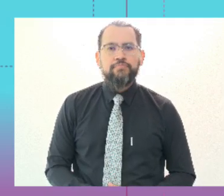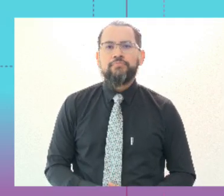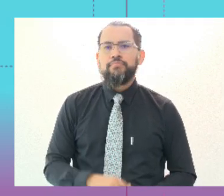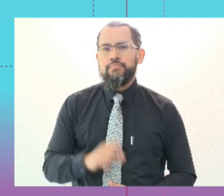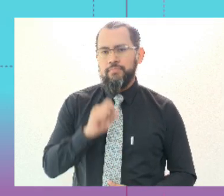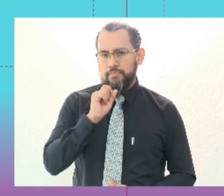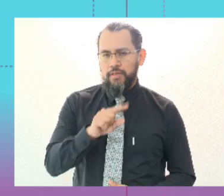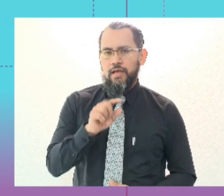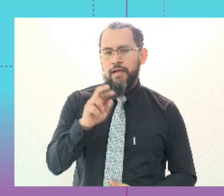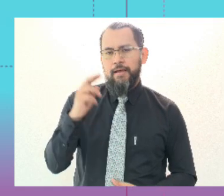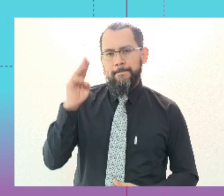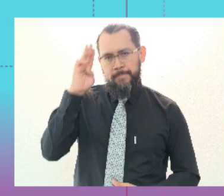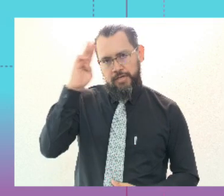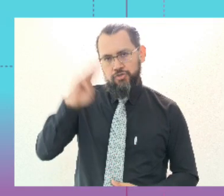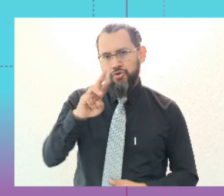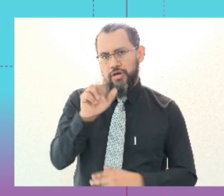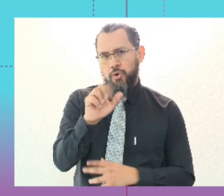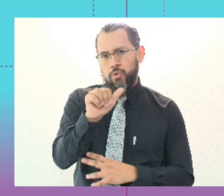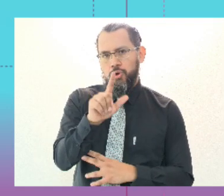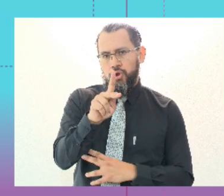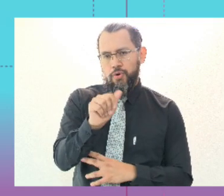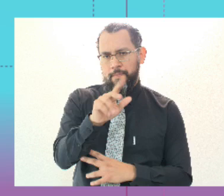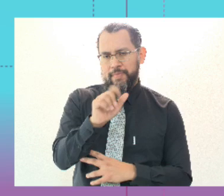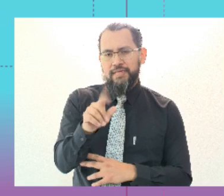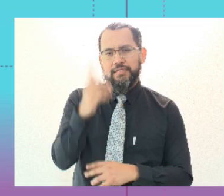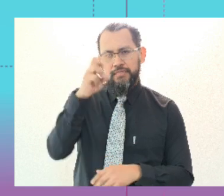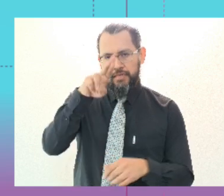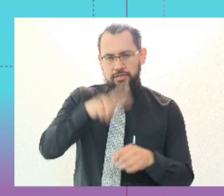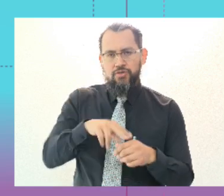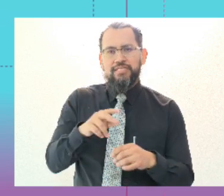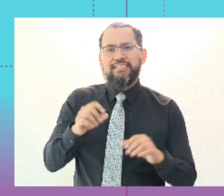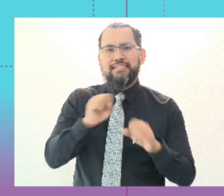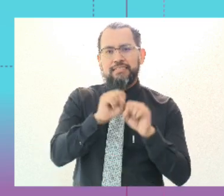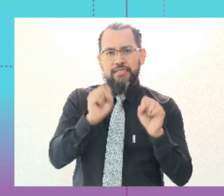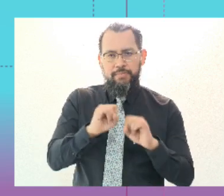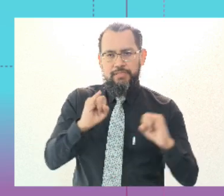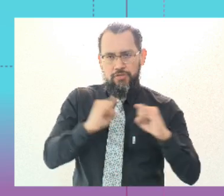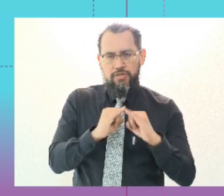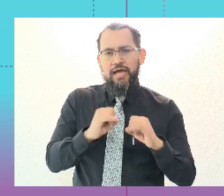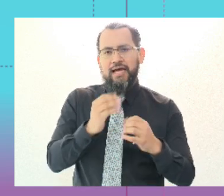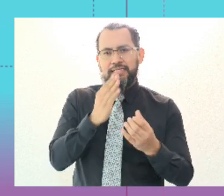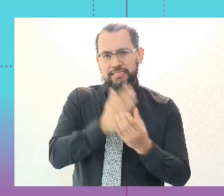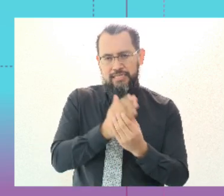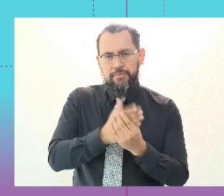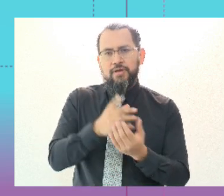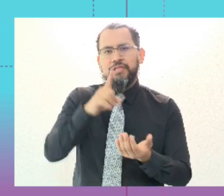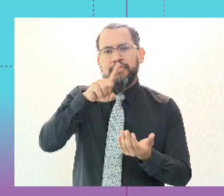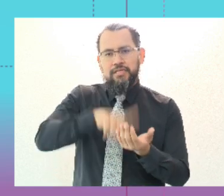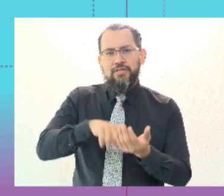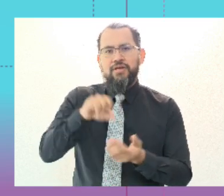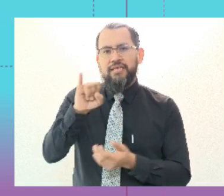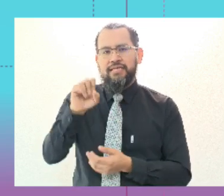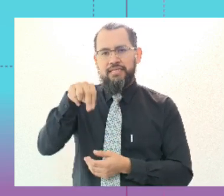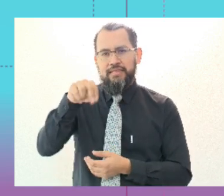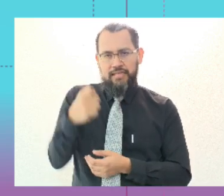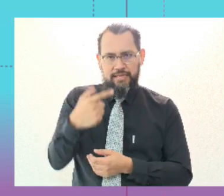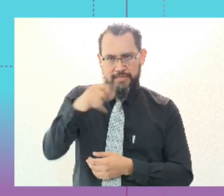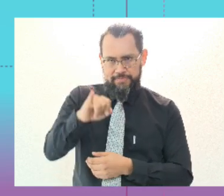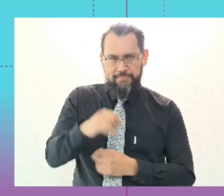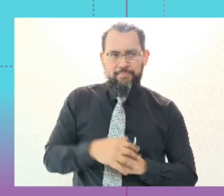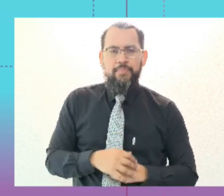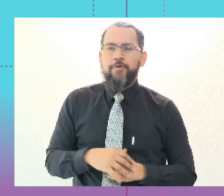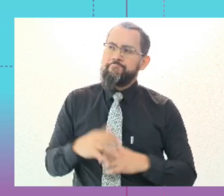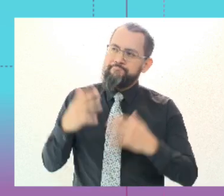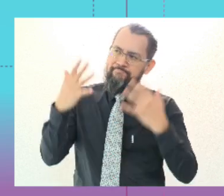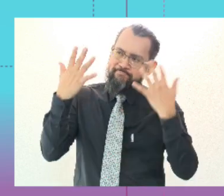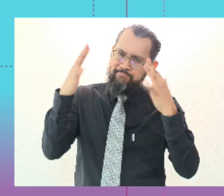Y el maestro Raúl López Acosta, director del Sistema Institucional de Archivos del Instituto Nacional de Estadística y Geografía. Un aplauso para él, por